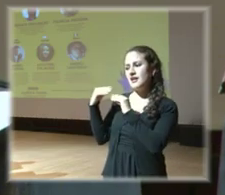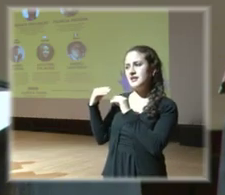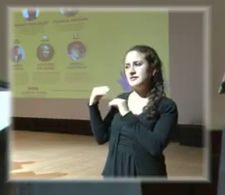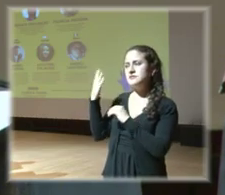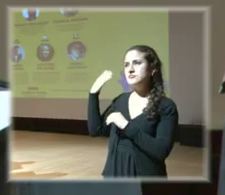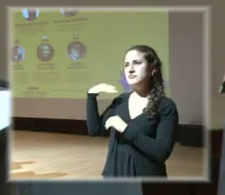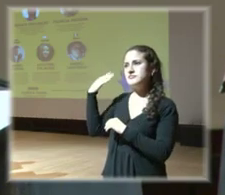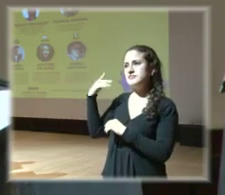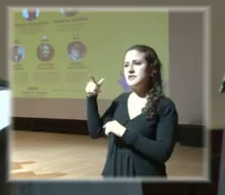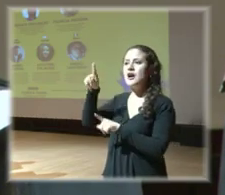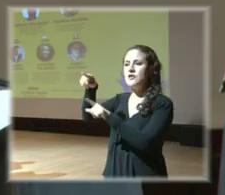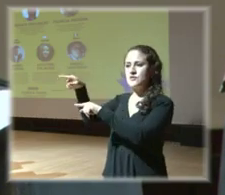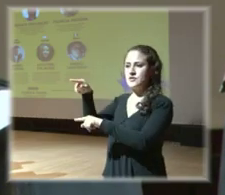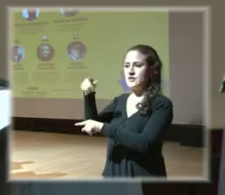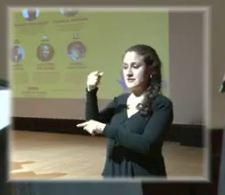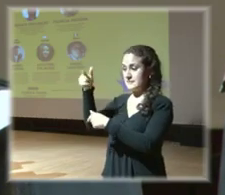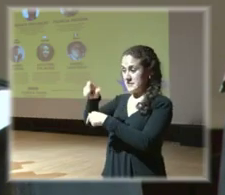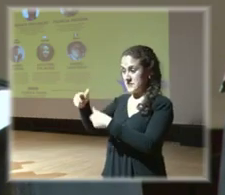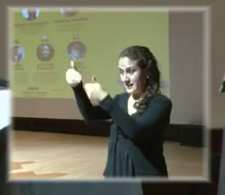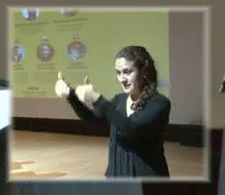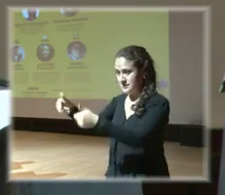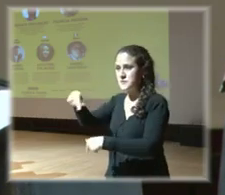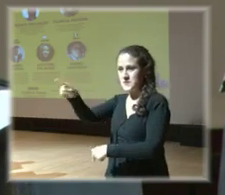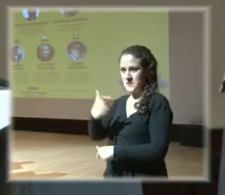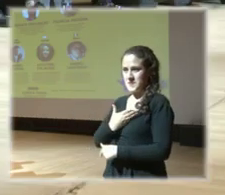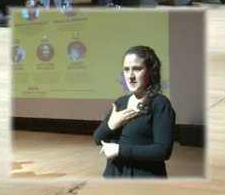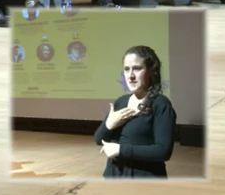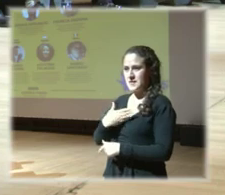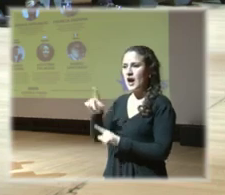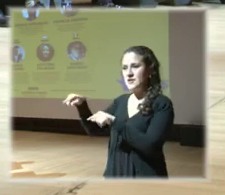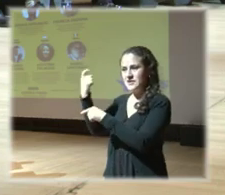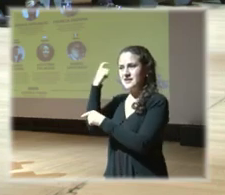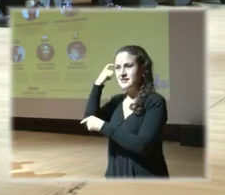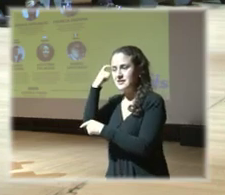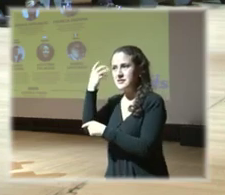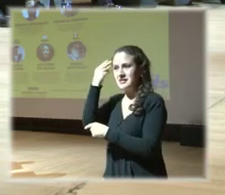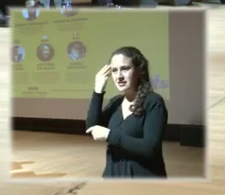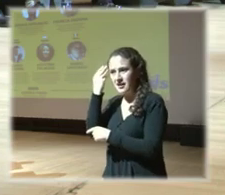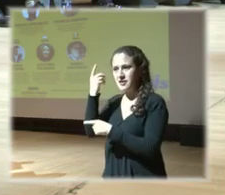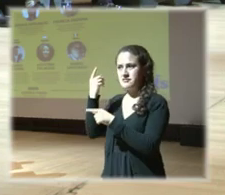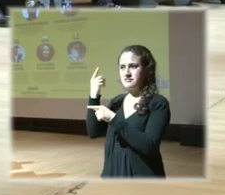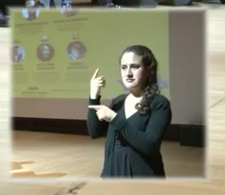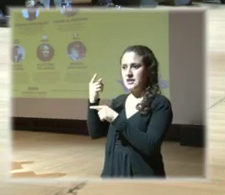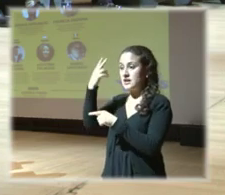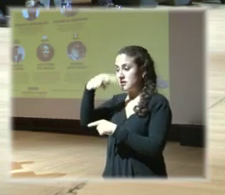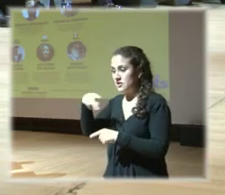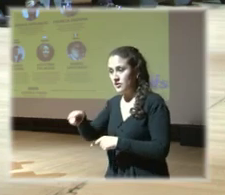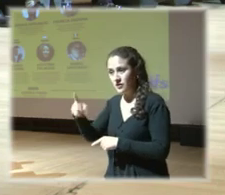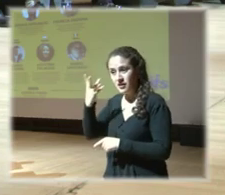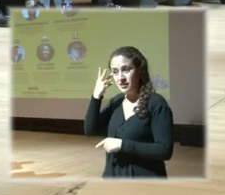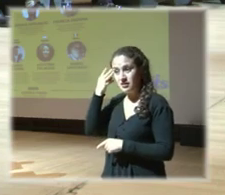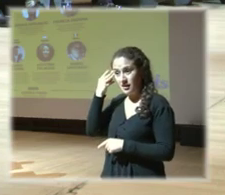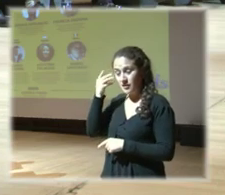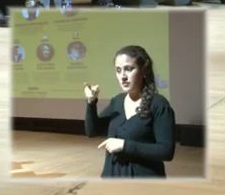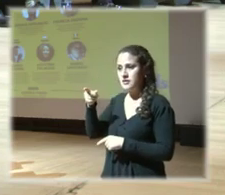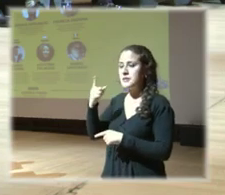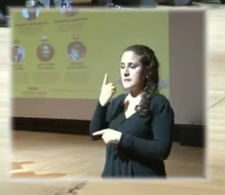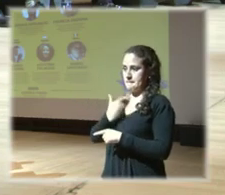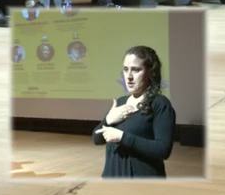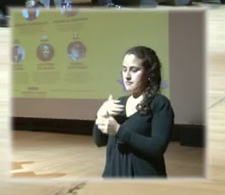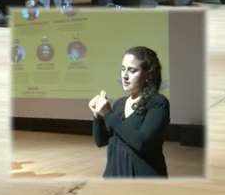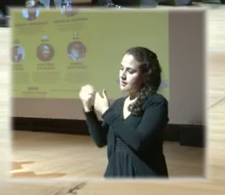con mamás de personas con discapacidad intelectual, concretamente con hijos que tienen síndrome Down, y